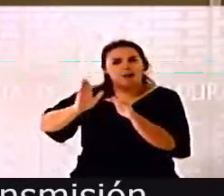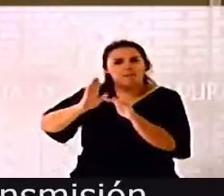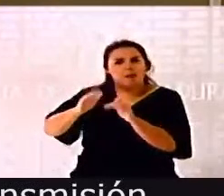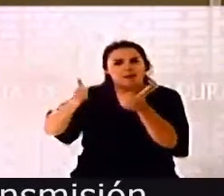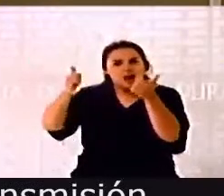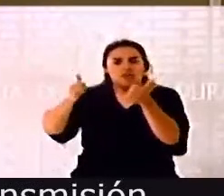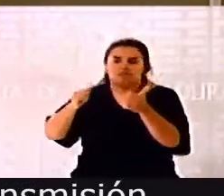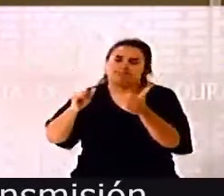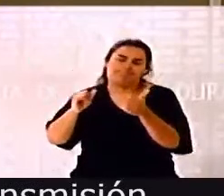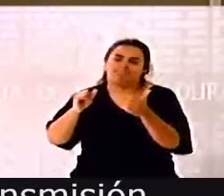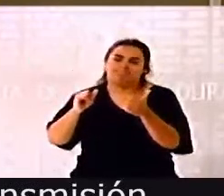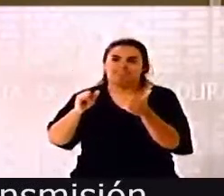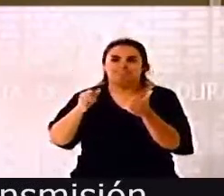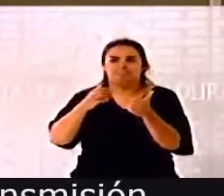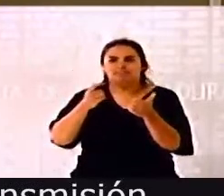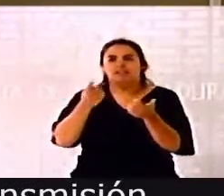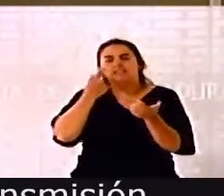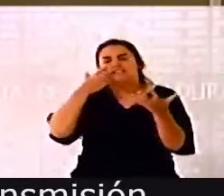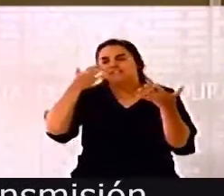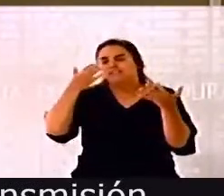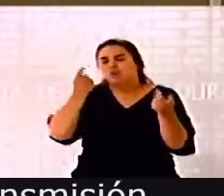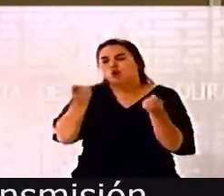transmisión comunitaria descontrolada.